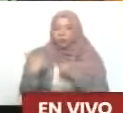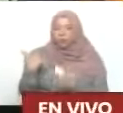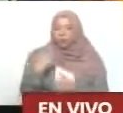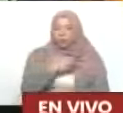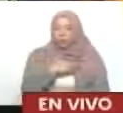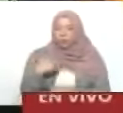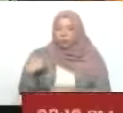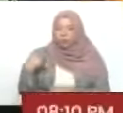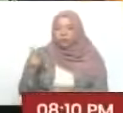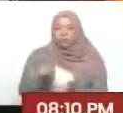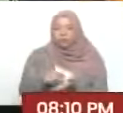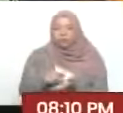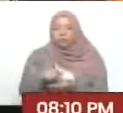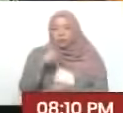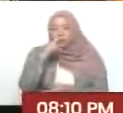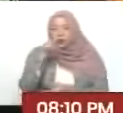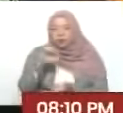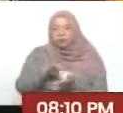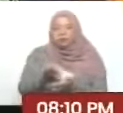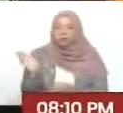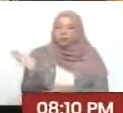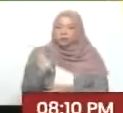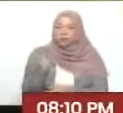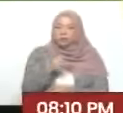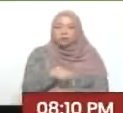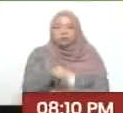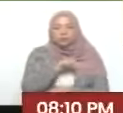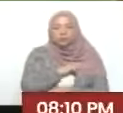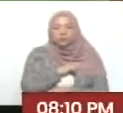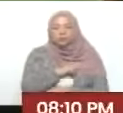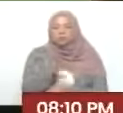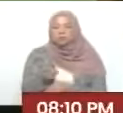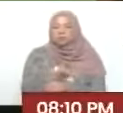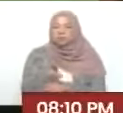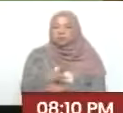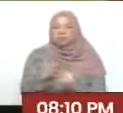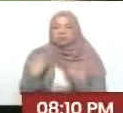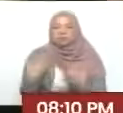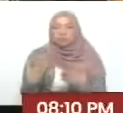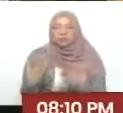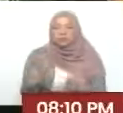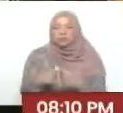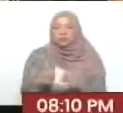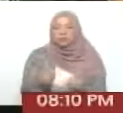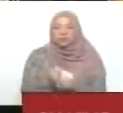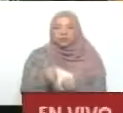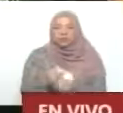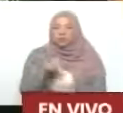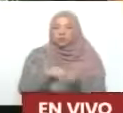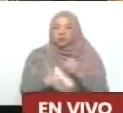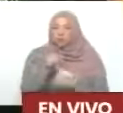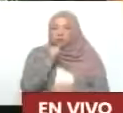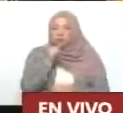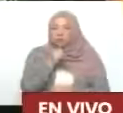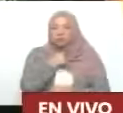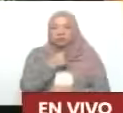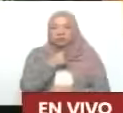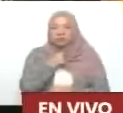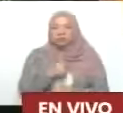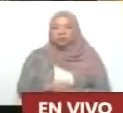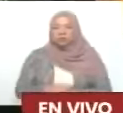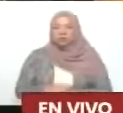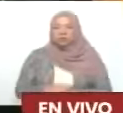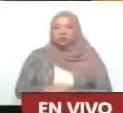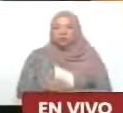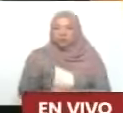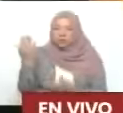quiere allá en Madrid y en España. Pronto voy a Madrid. Que es mucha. Bueno, gracias. Gracias. Que Dios te